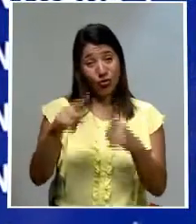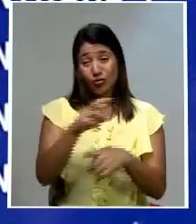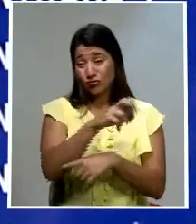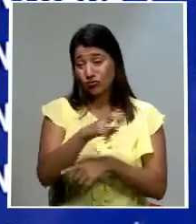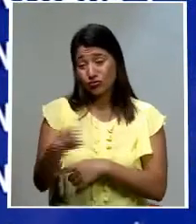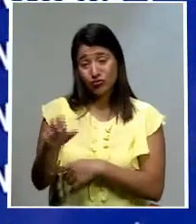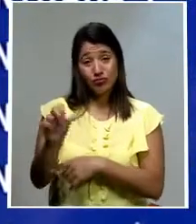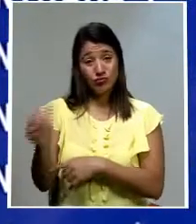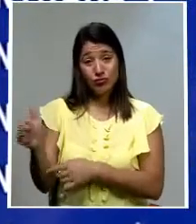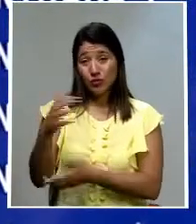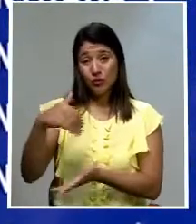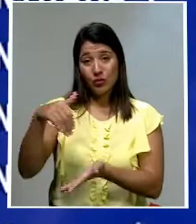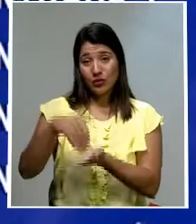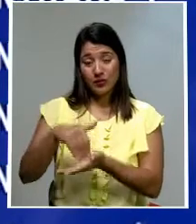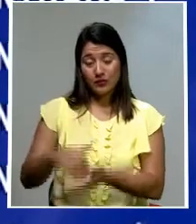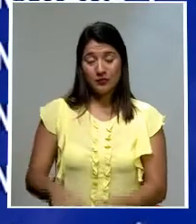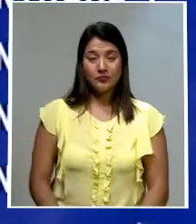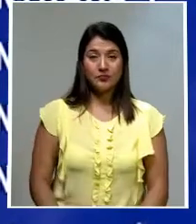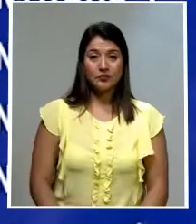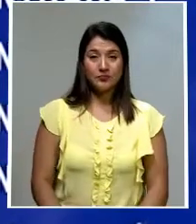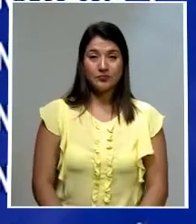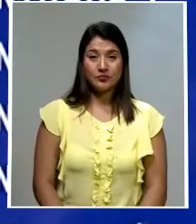otros centros.